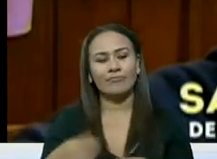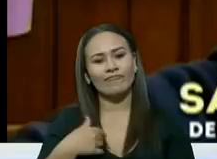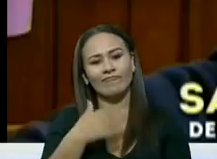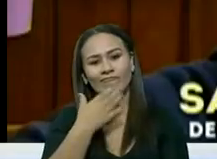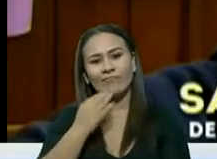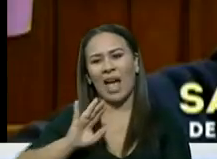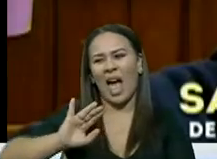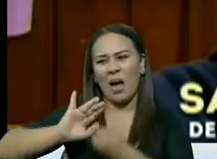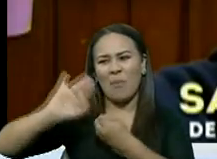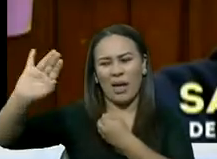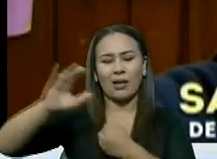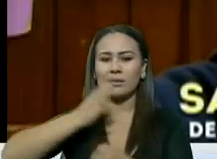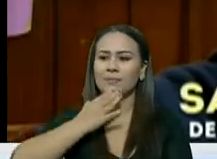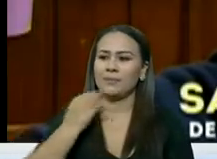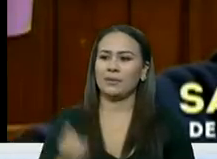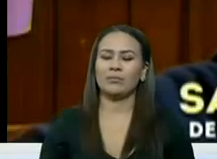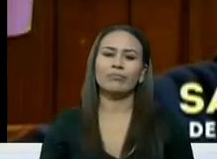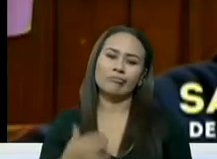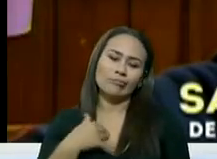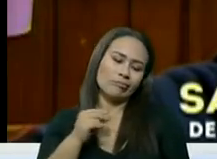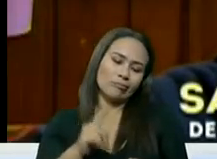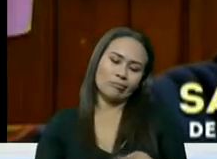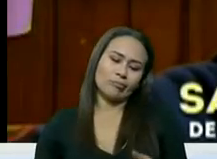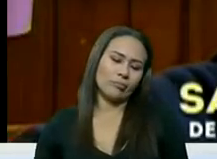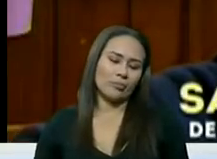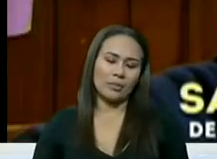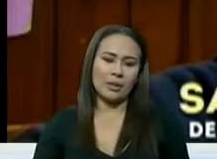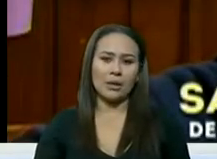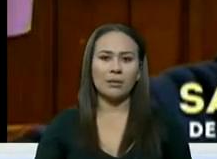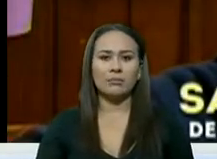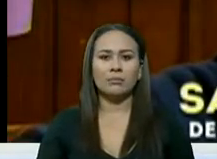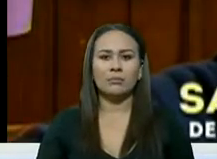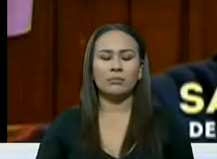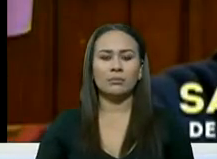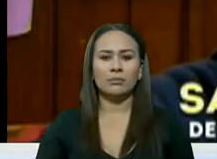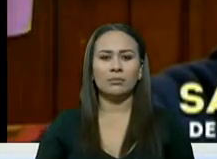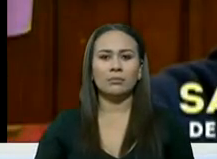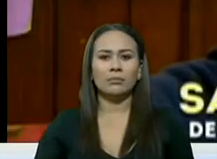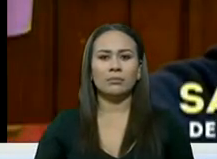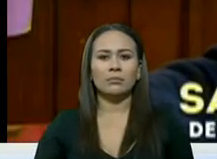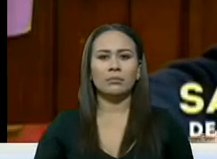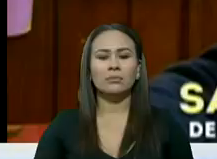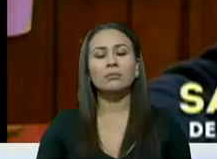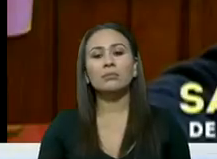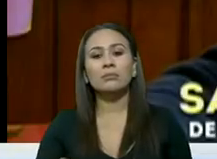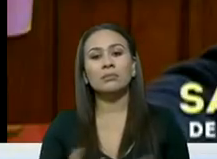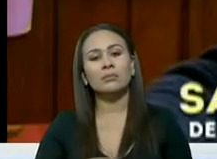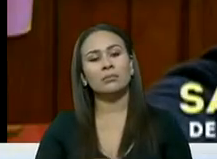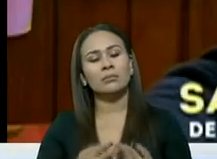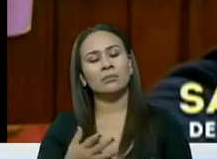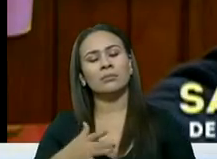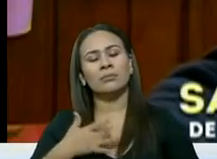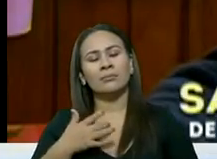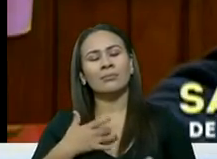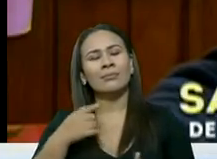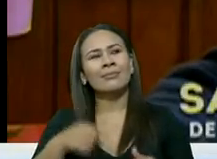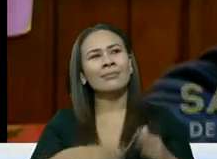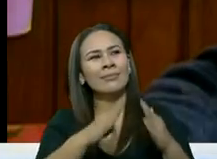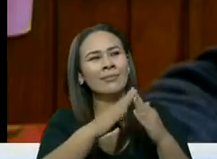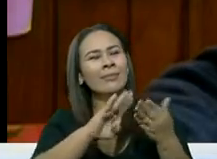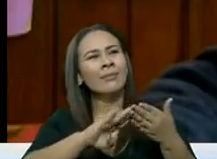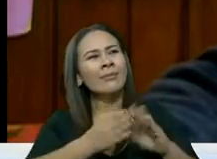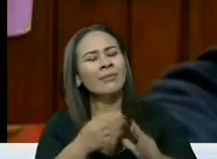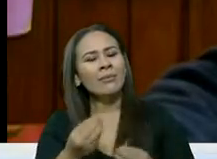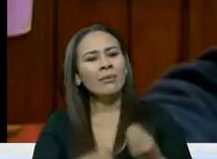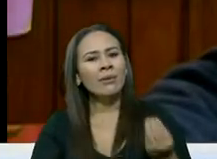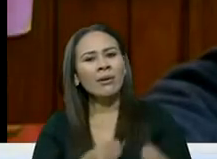lo podían hacer. Y su llamado a que quedáramos para ayudarle en dar sentido a esta casa comunal, en sentido